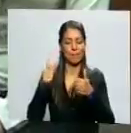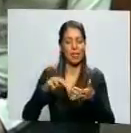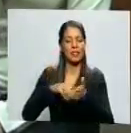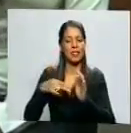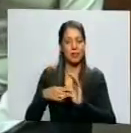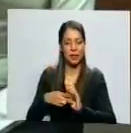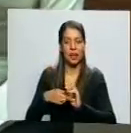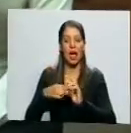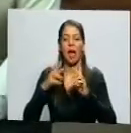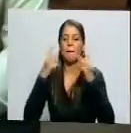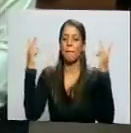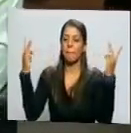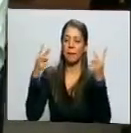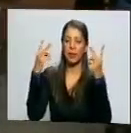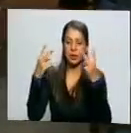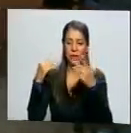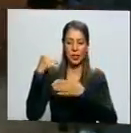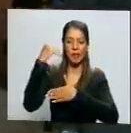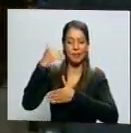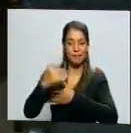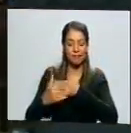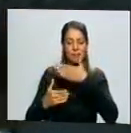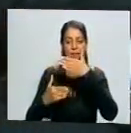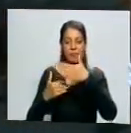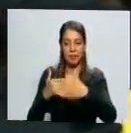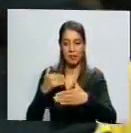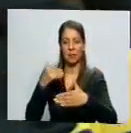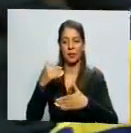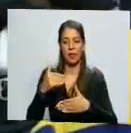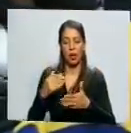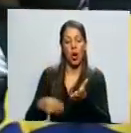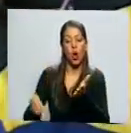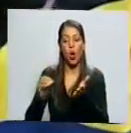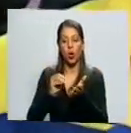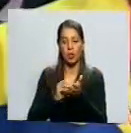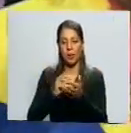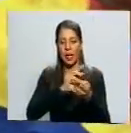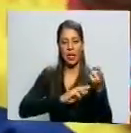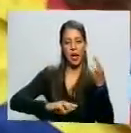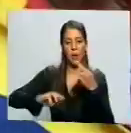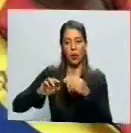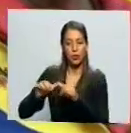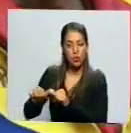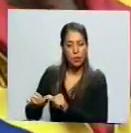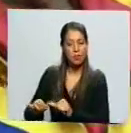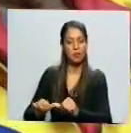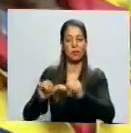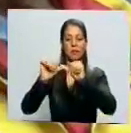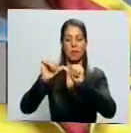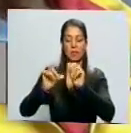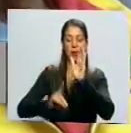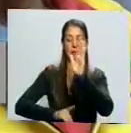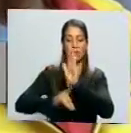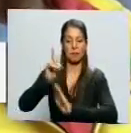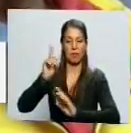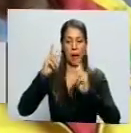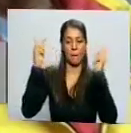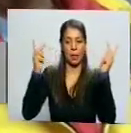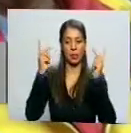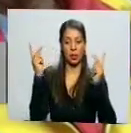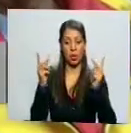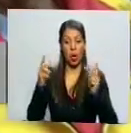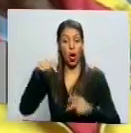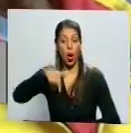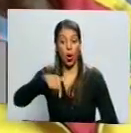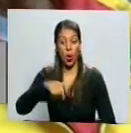un extraordinario avance en función de hacer irreversible el proceso revolucionario. Y hoy